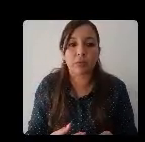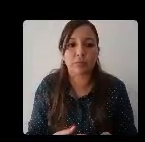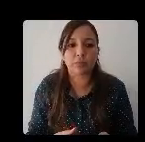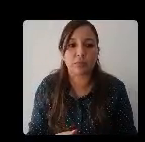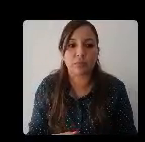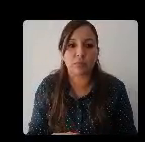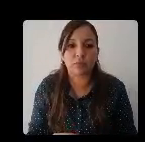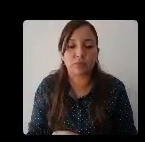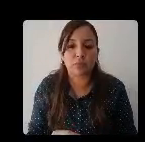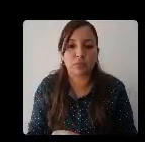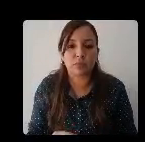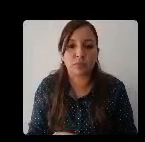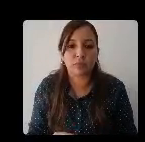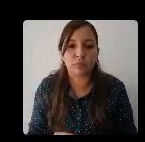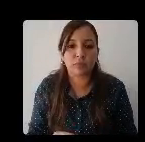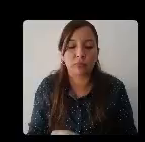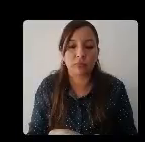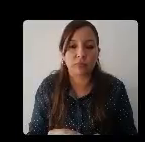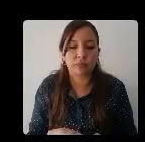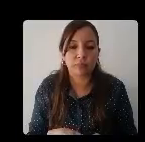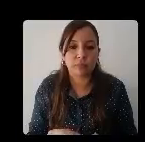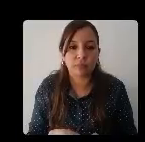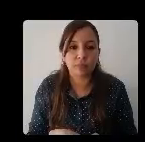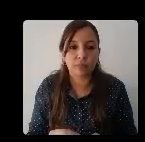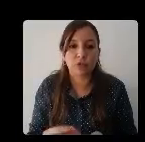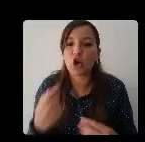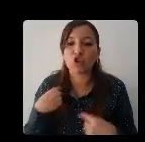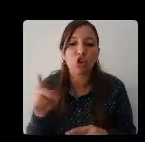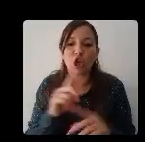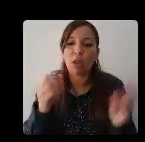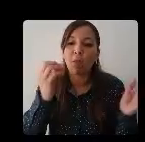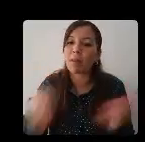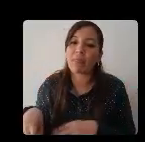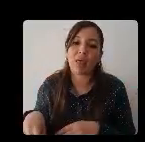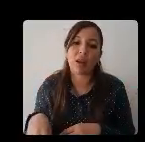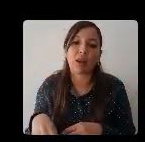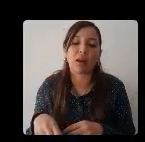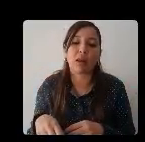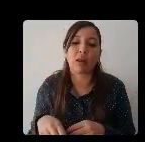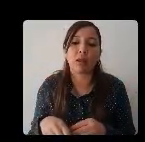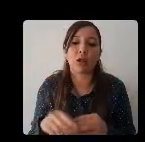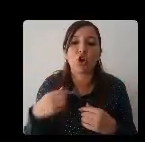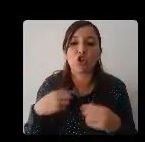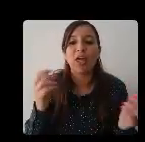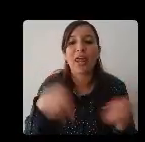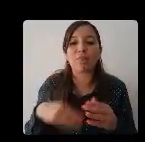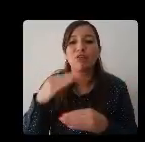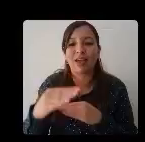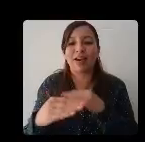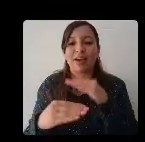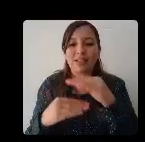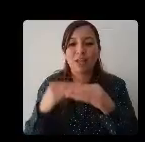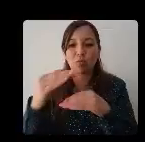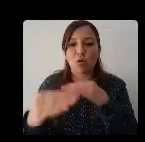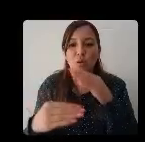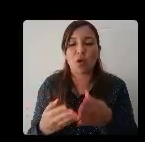Entonces, repito la página web, laraostravel.com, para quienes no escucharon bien. De verdad, Clara,